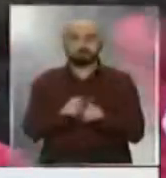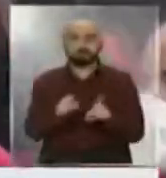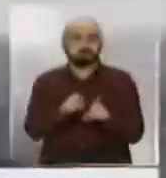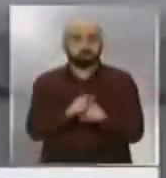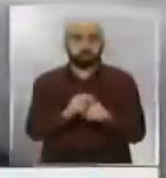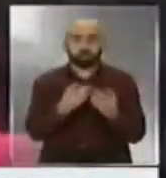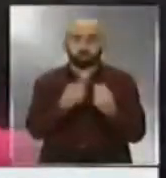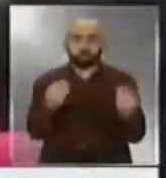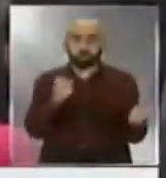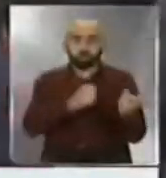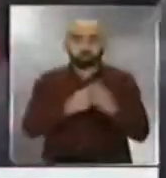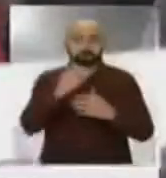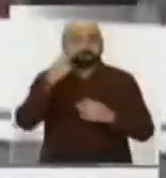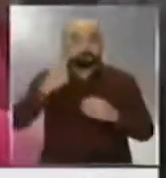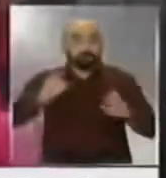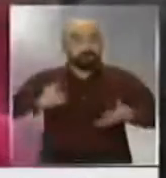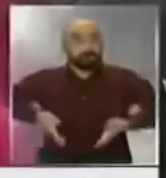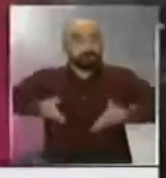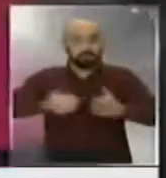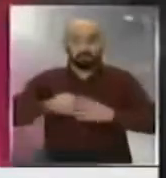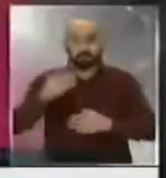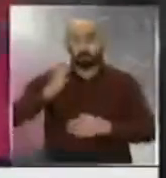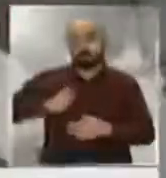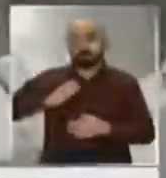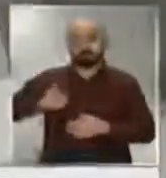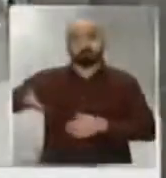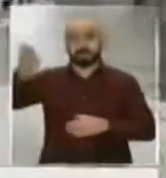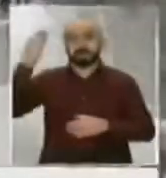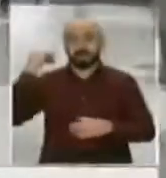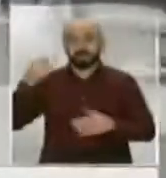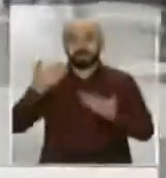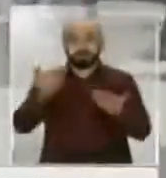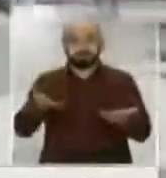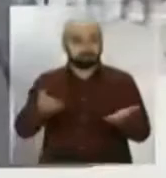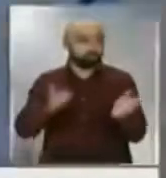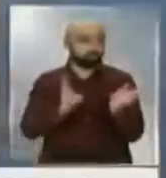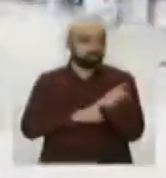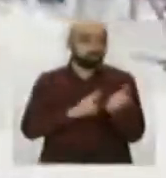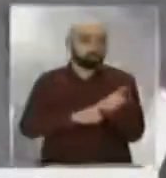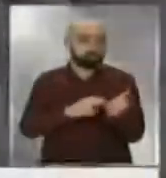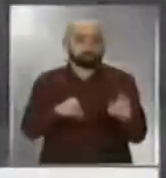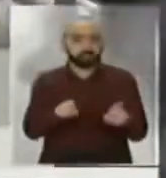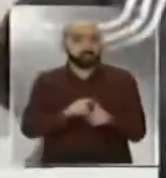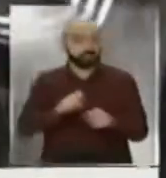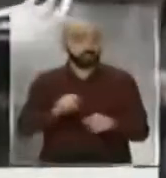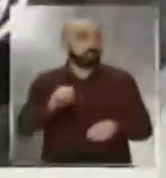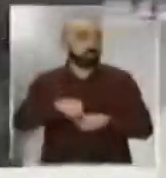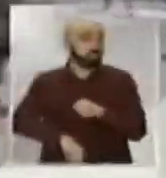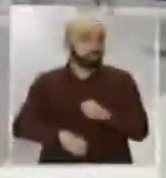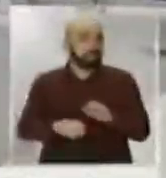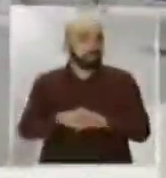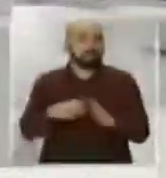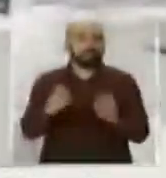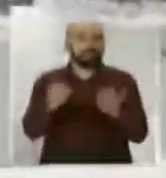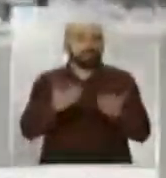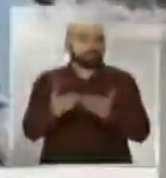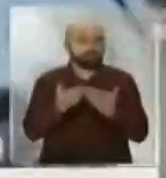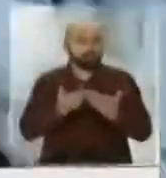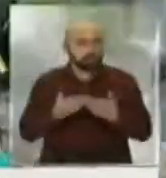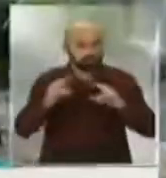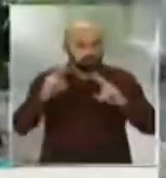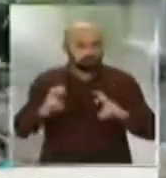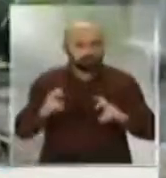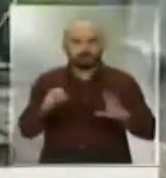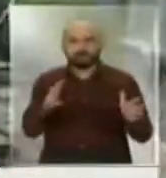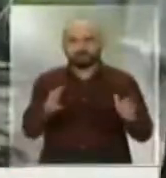tendencia. Así lucían las calles el martes pasado. Imágenes que confirman los estudios del Instituto de Sistemas Complejos de